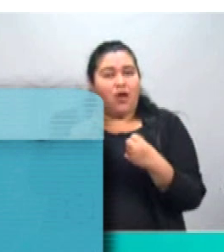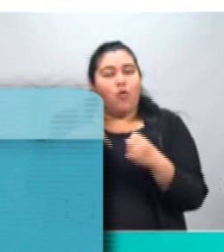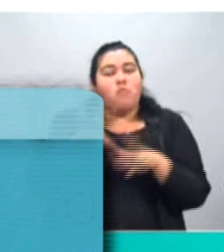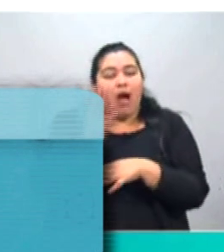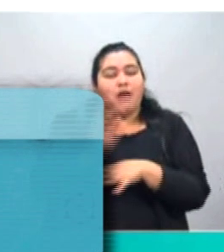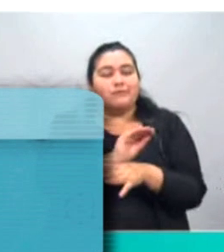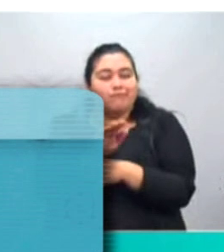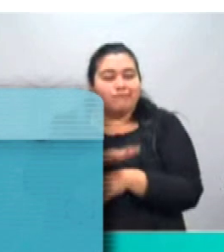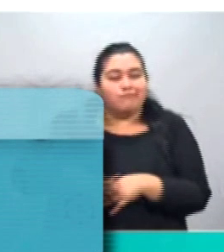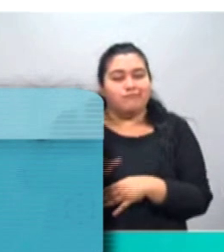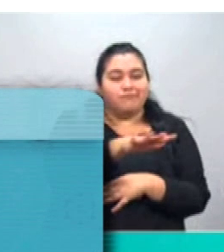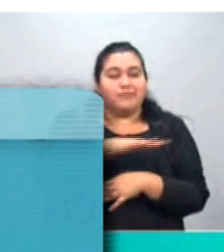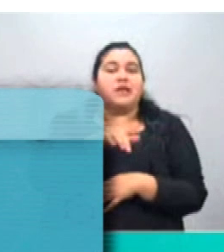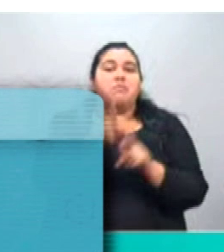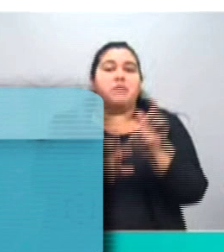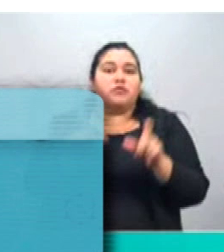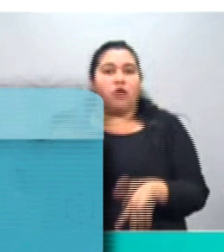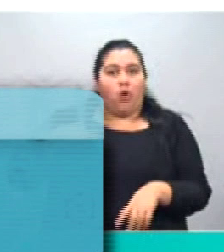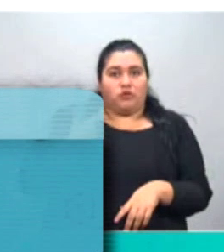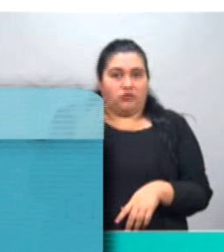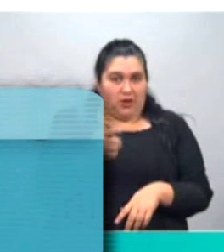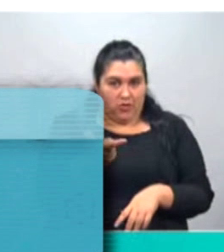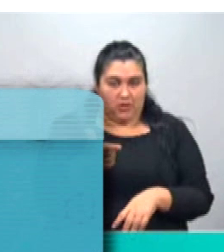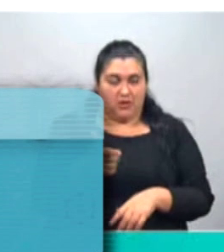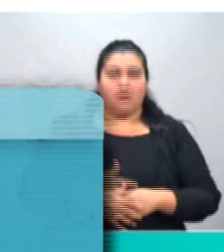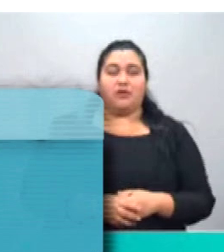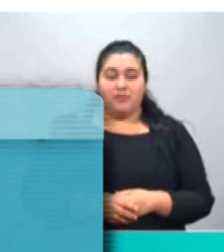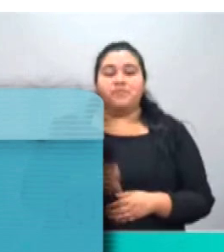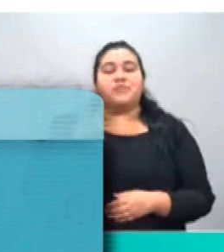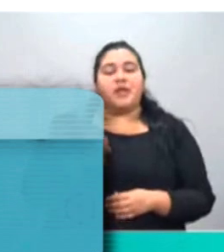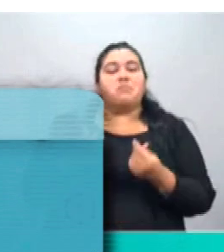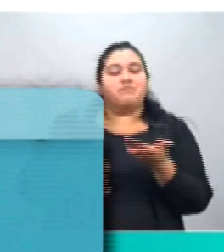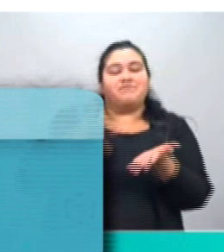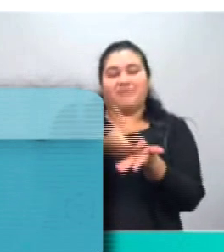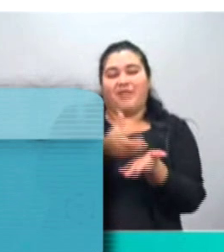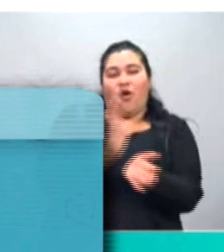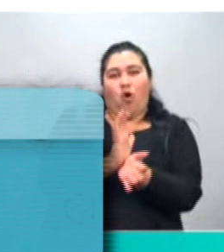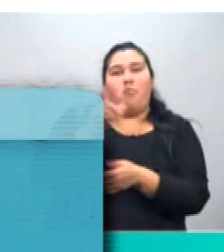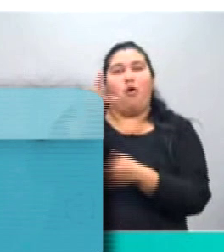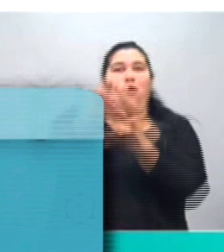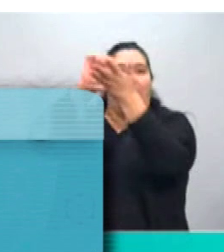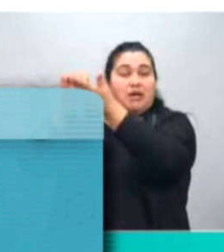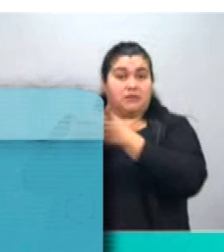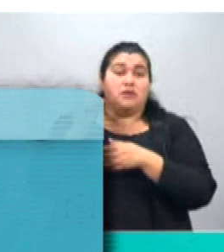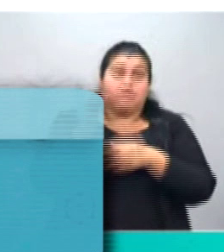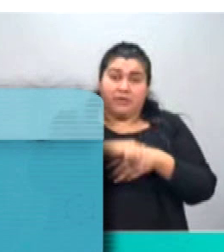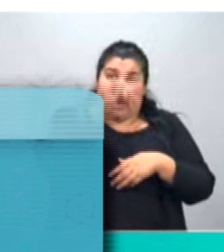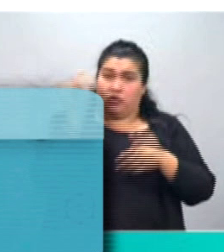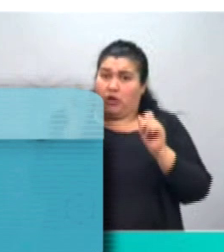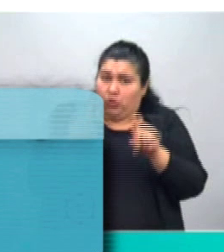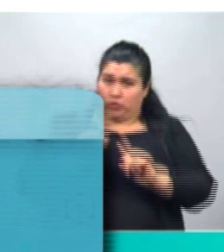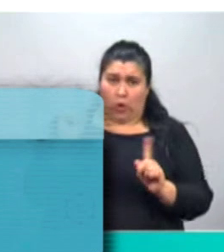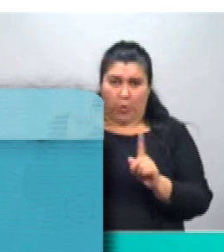a aquellos que no tienen una obra social, era además financiamiento internacional, no eran fondos del Tesoro Nacional, sino que eran